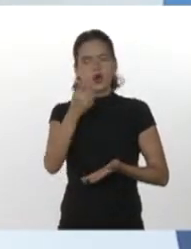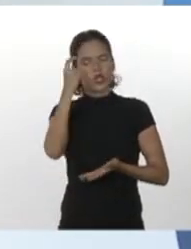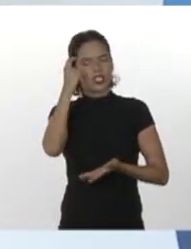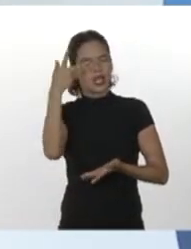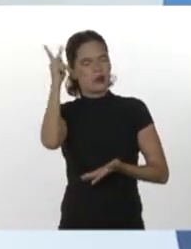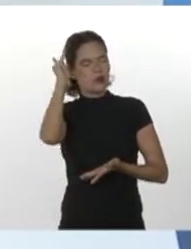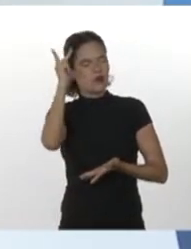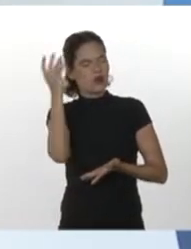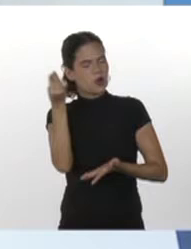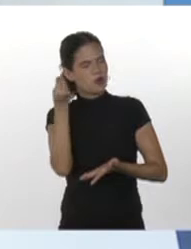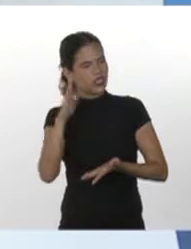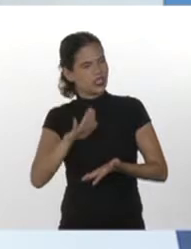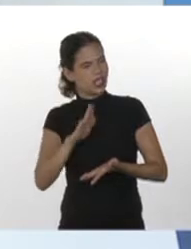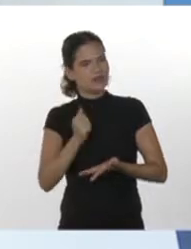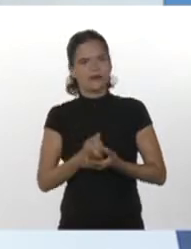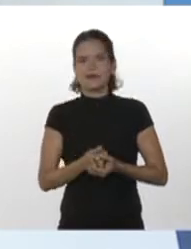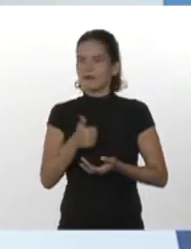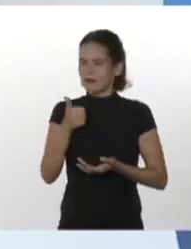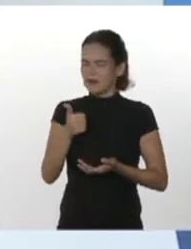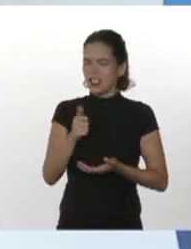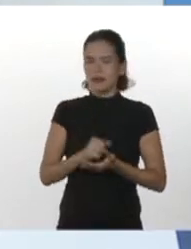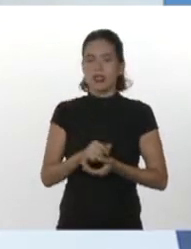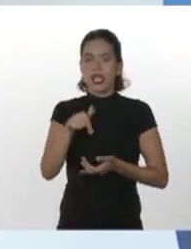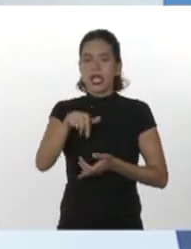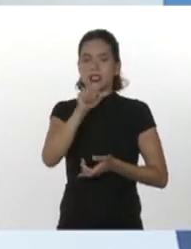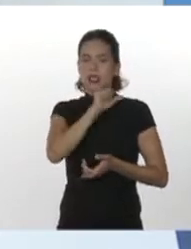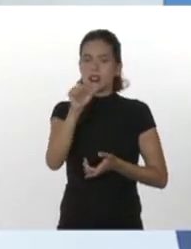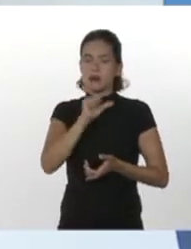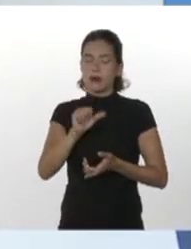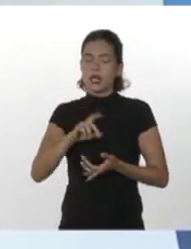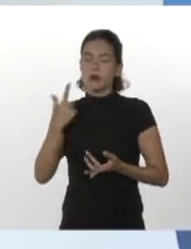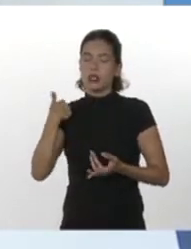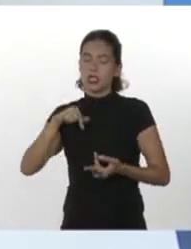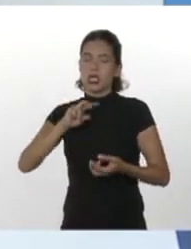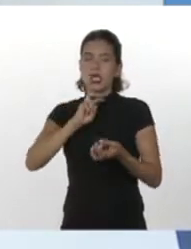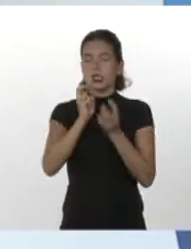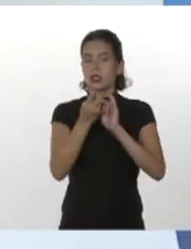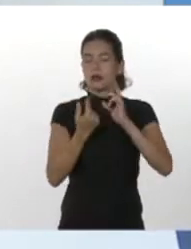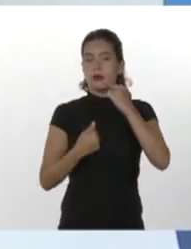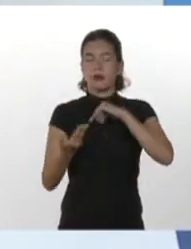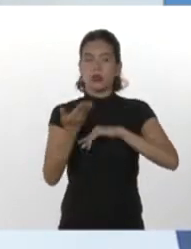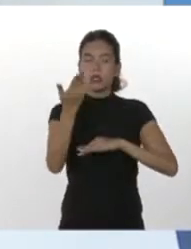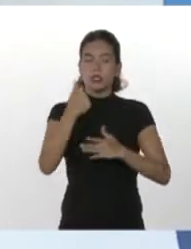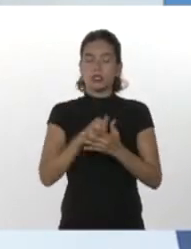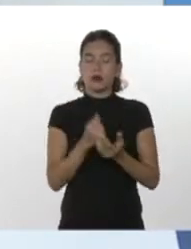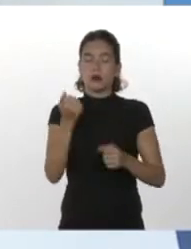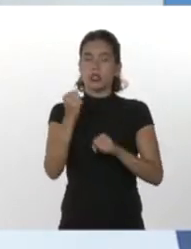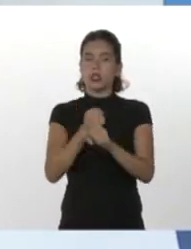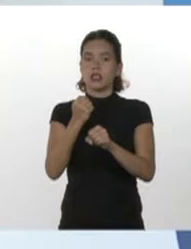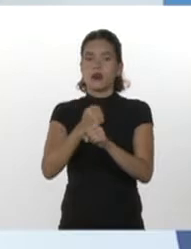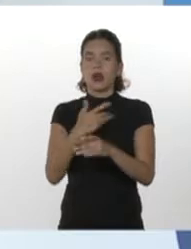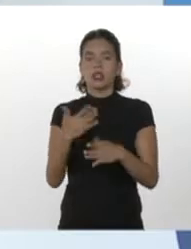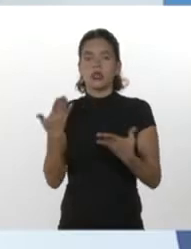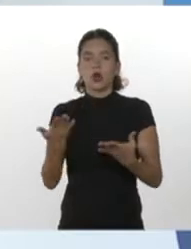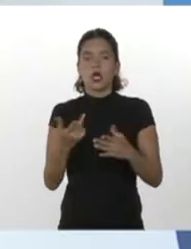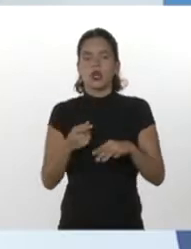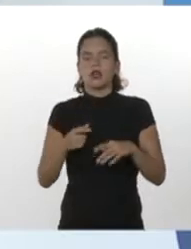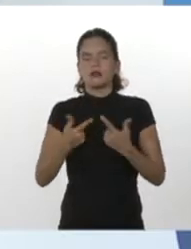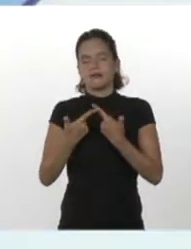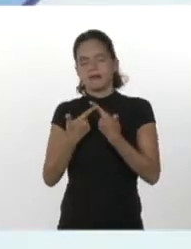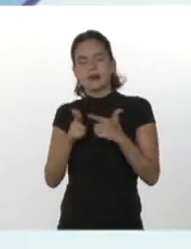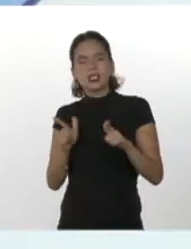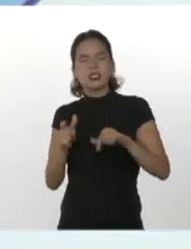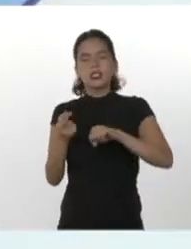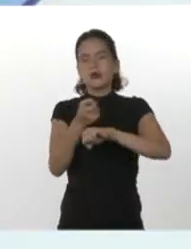profe Yelixa. Buenos días, profe. En esta semana vamos a tener temas bastante interesantes. Vamos a estar trabajando lo que es la democracia.